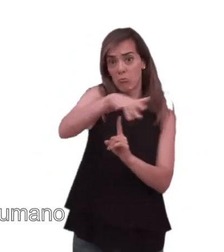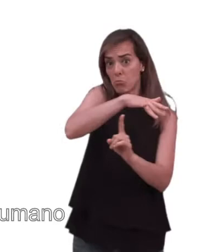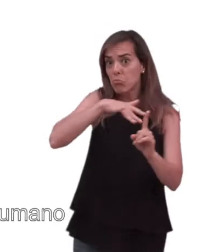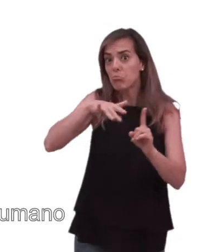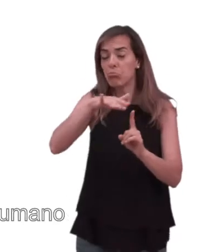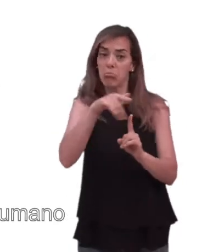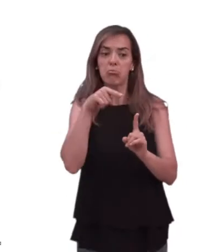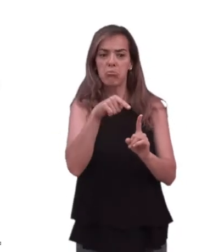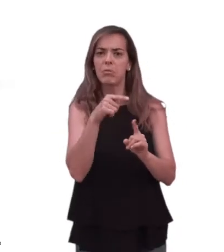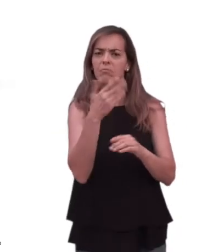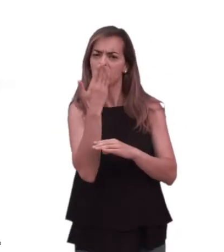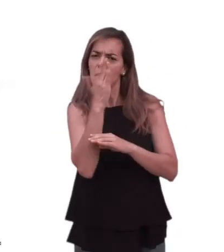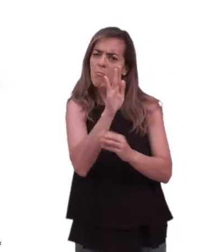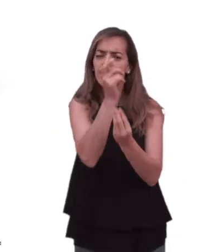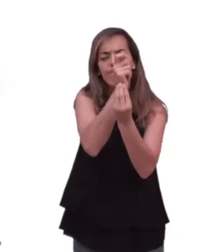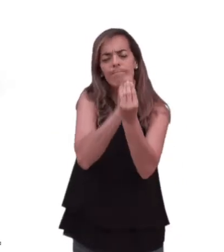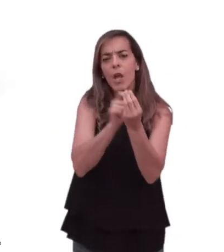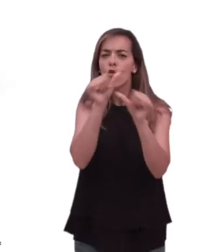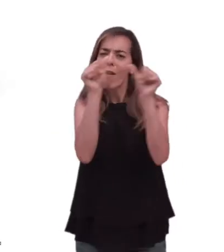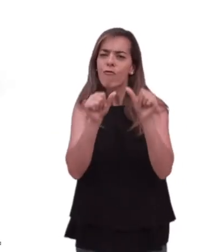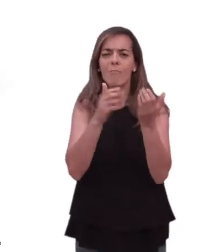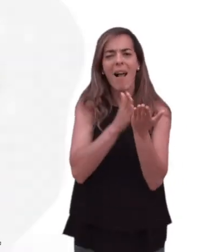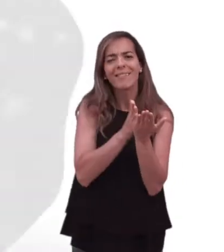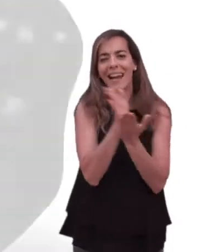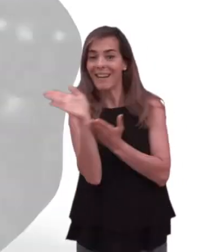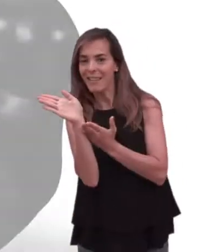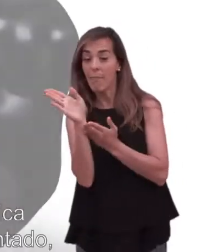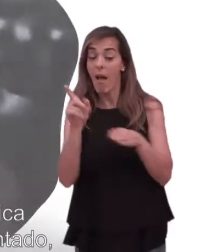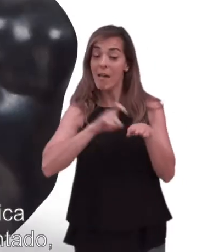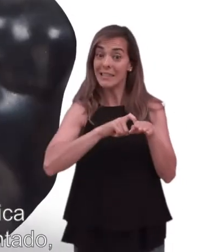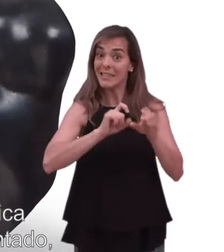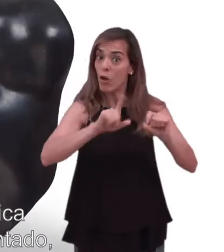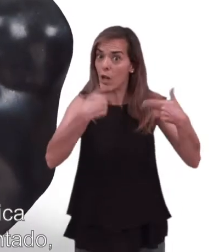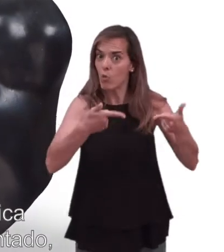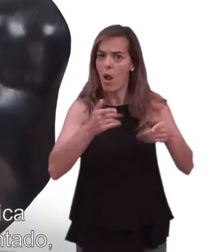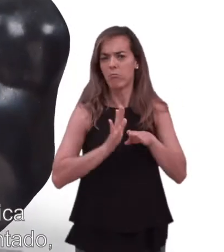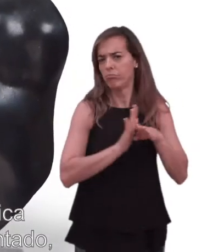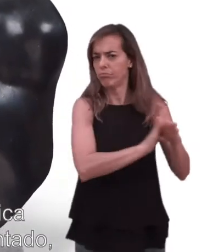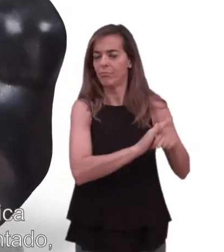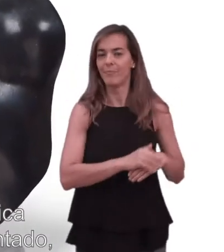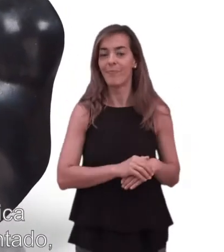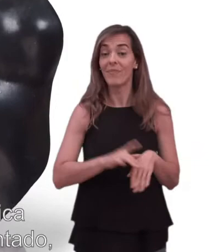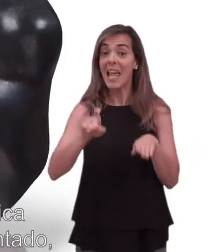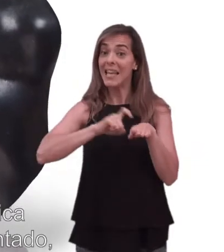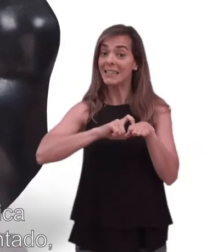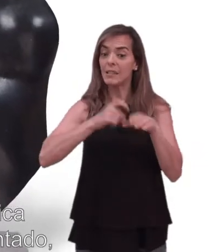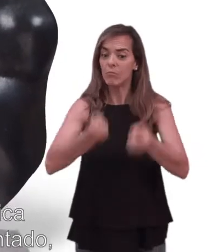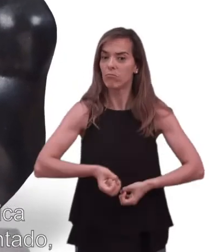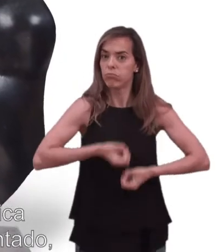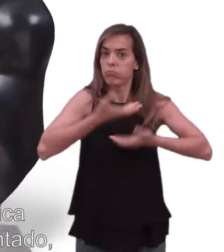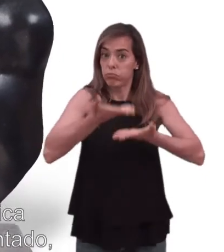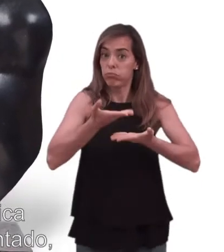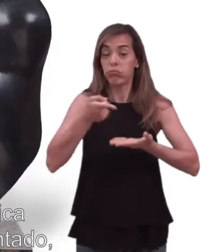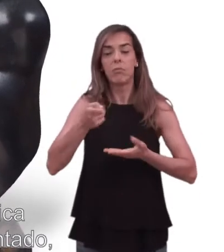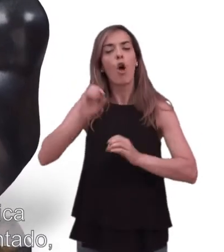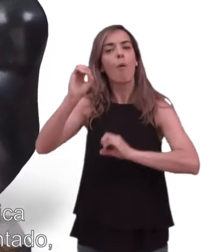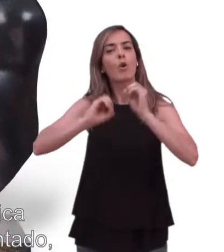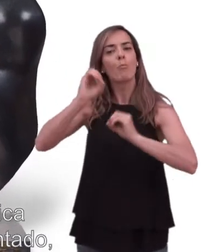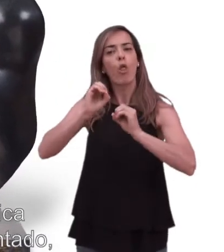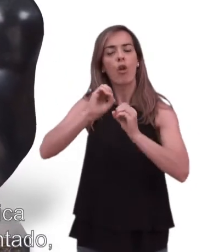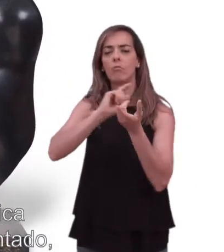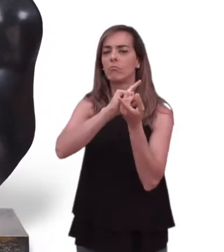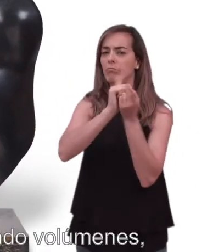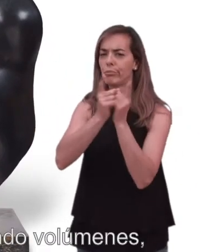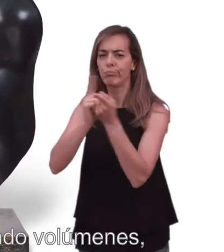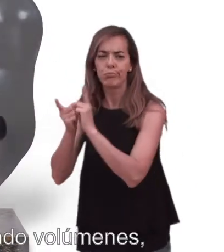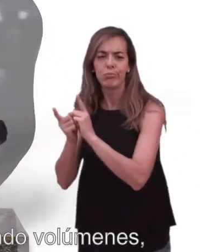como el entorno y alejarse del naturalismo. El estilo expresionista modifica las proporciones de lo